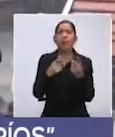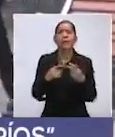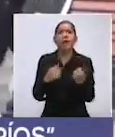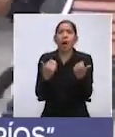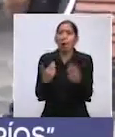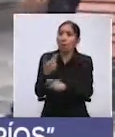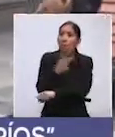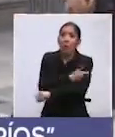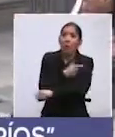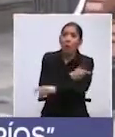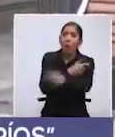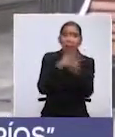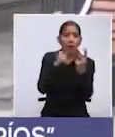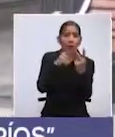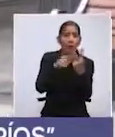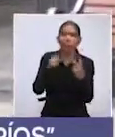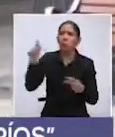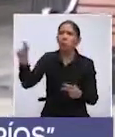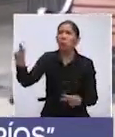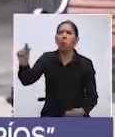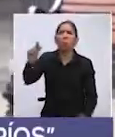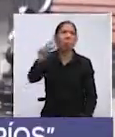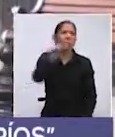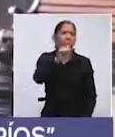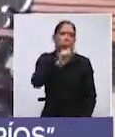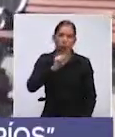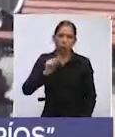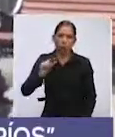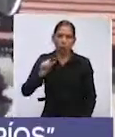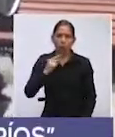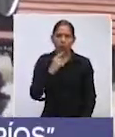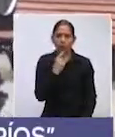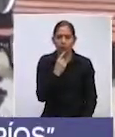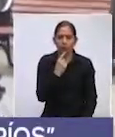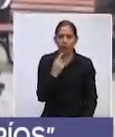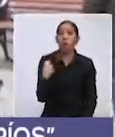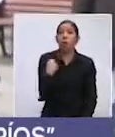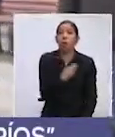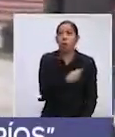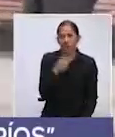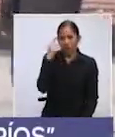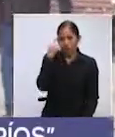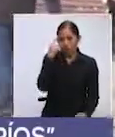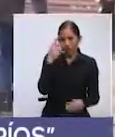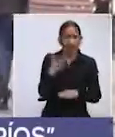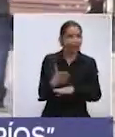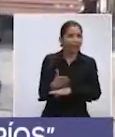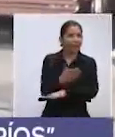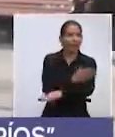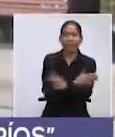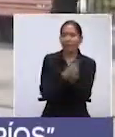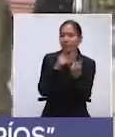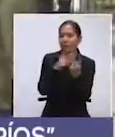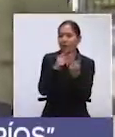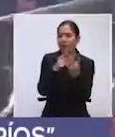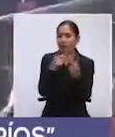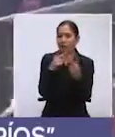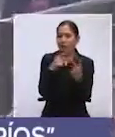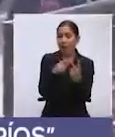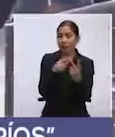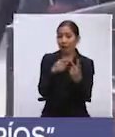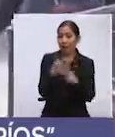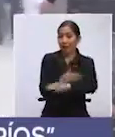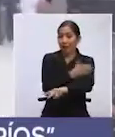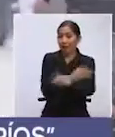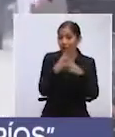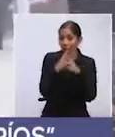baja y tenemos nosotros una medida de prevención, es el uso del barbijo precisamente.